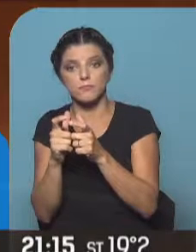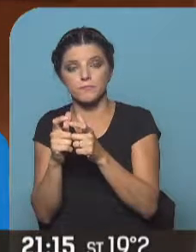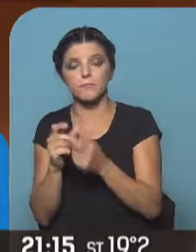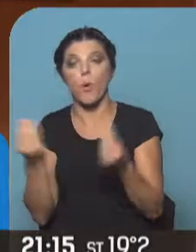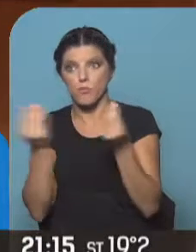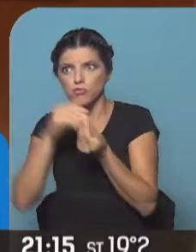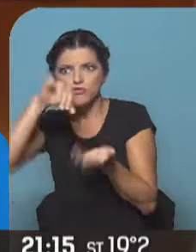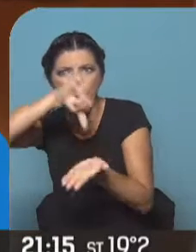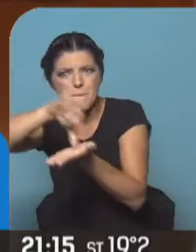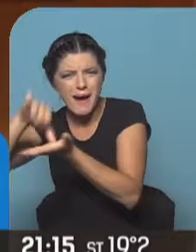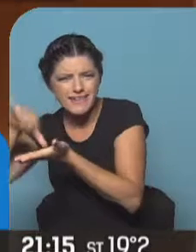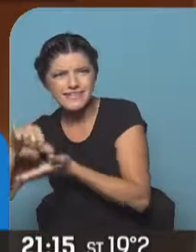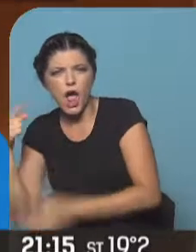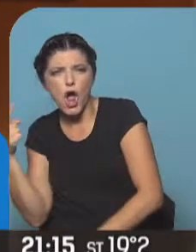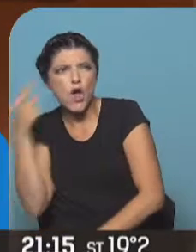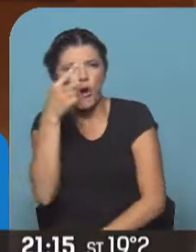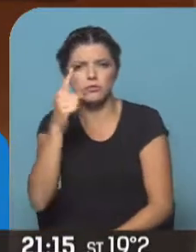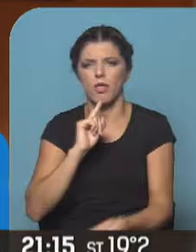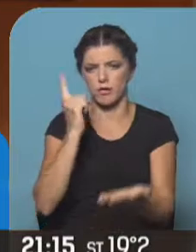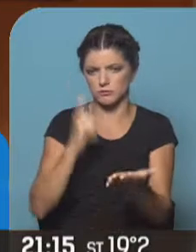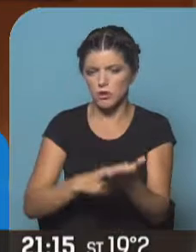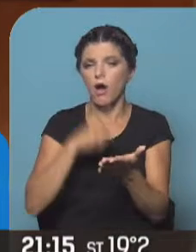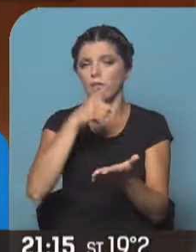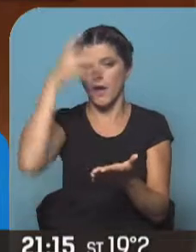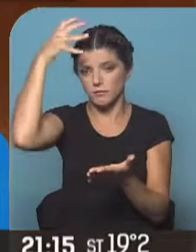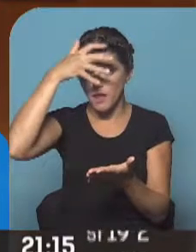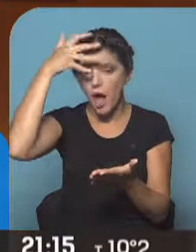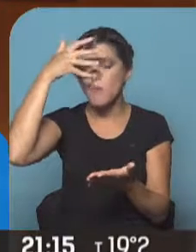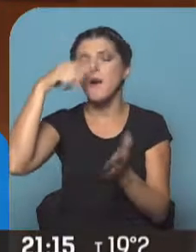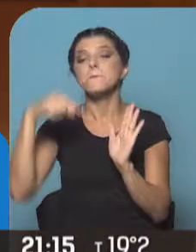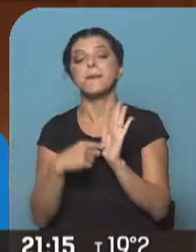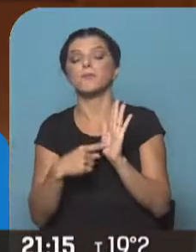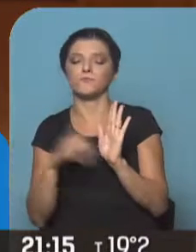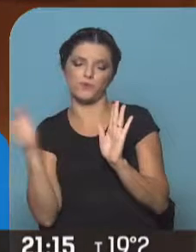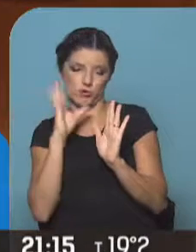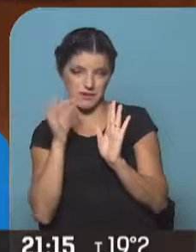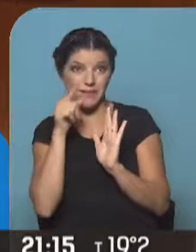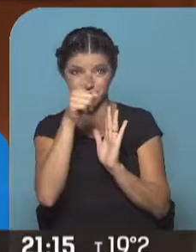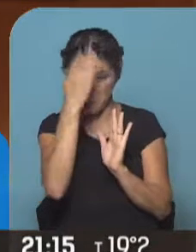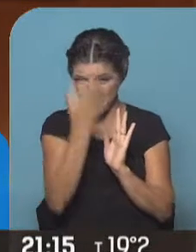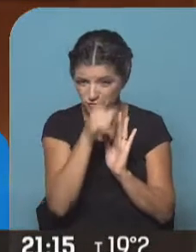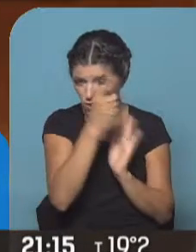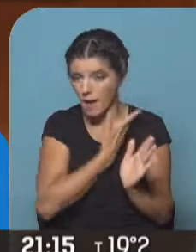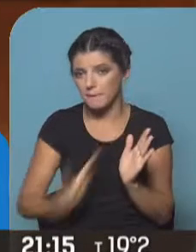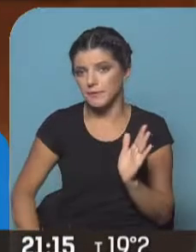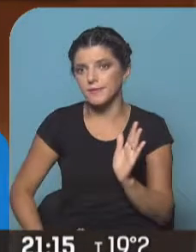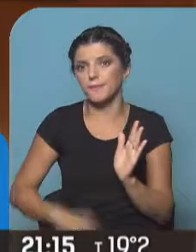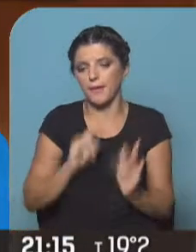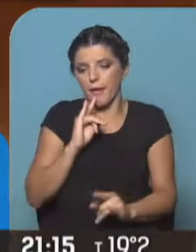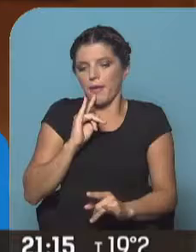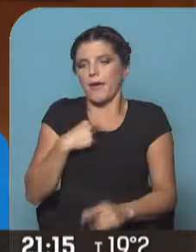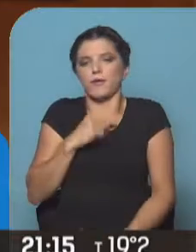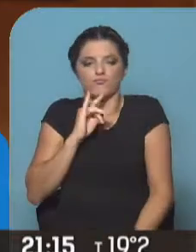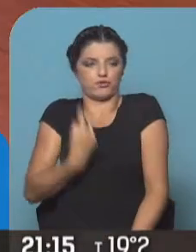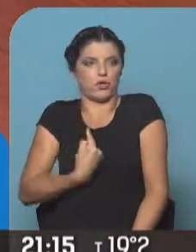repudiaron esta definición del presidente Trump, pero sepamos que el presidente Trump toma las decisiones de manera personal,